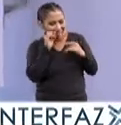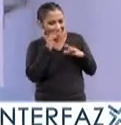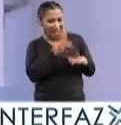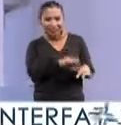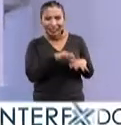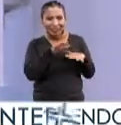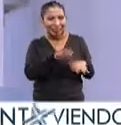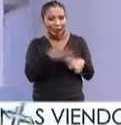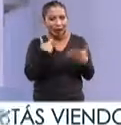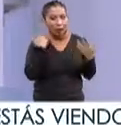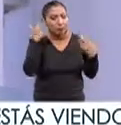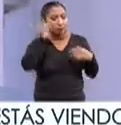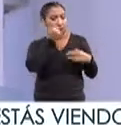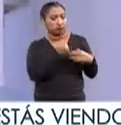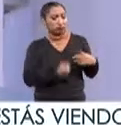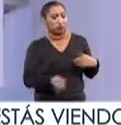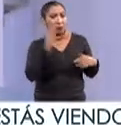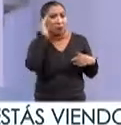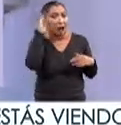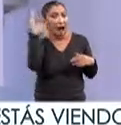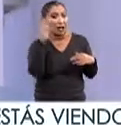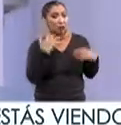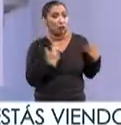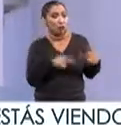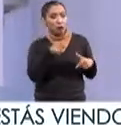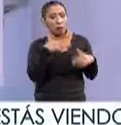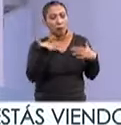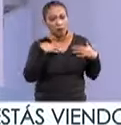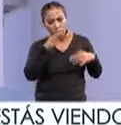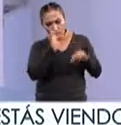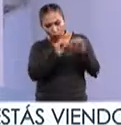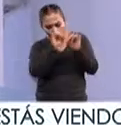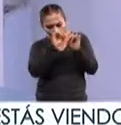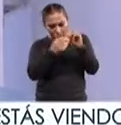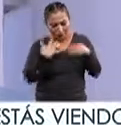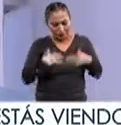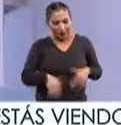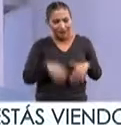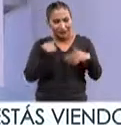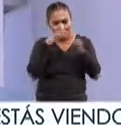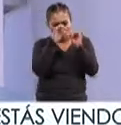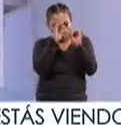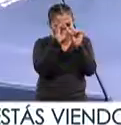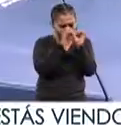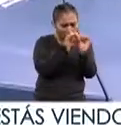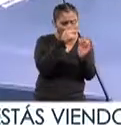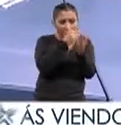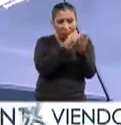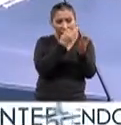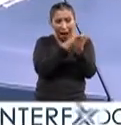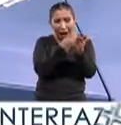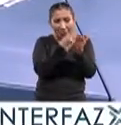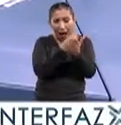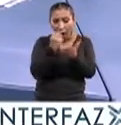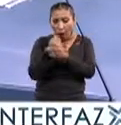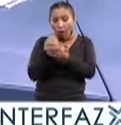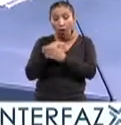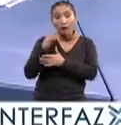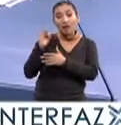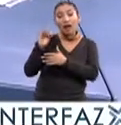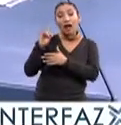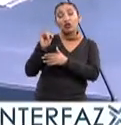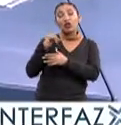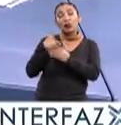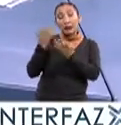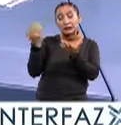eran los maestros de cómo se visten las pulgas, de la miniatura de plata o de oro. Fernando del Paso